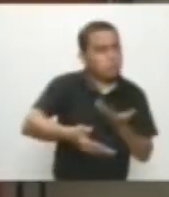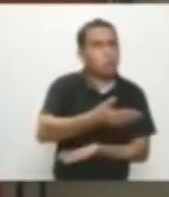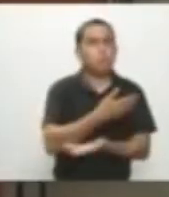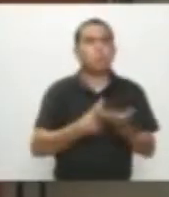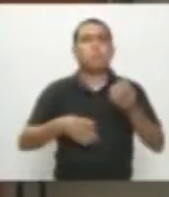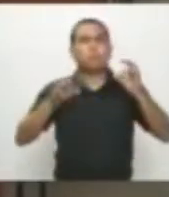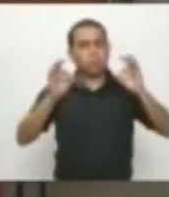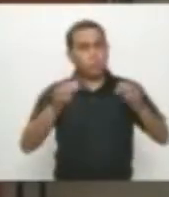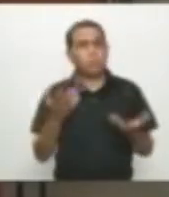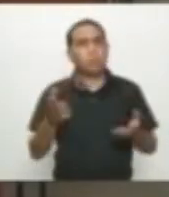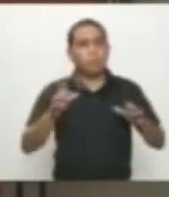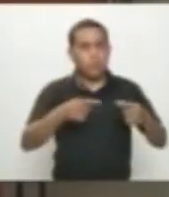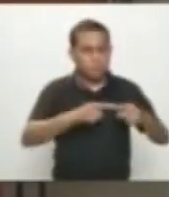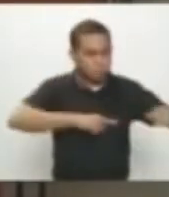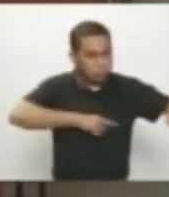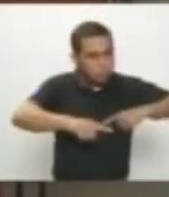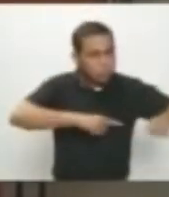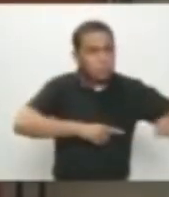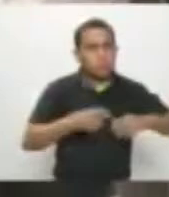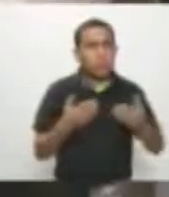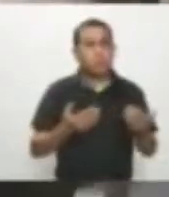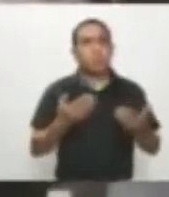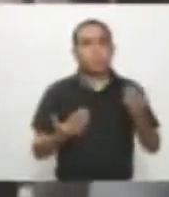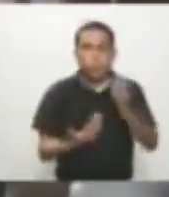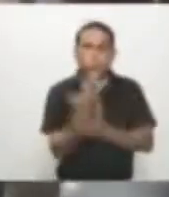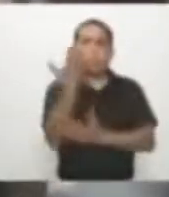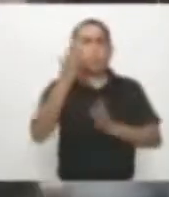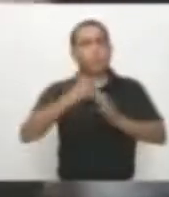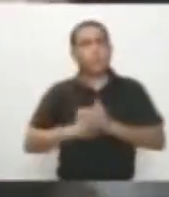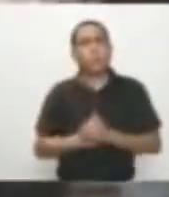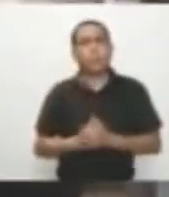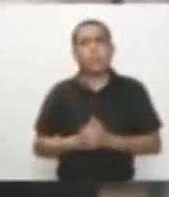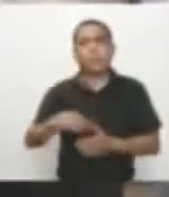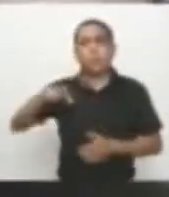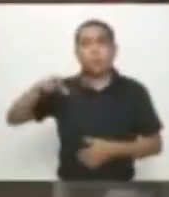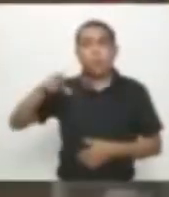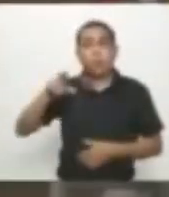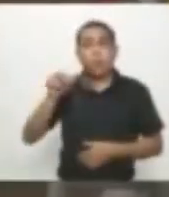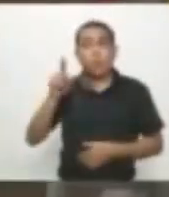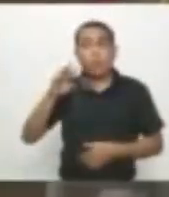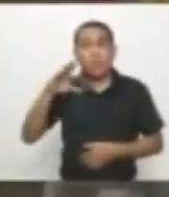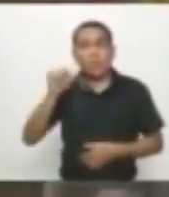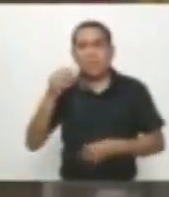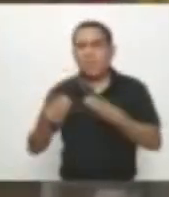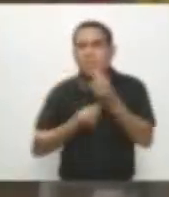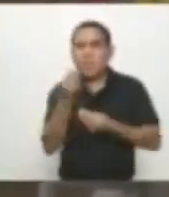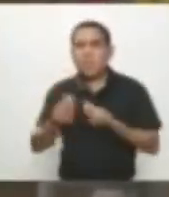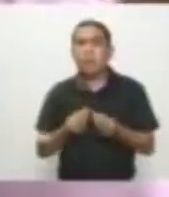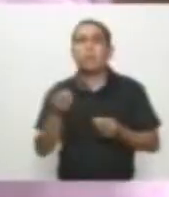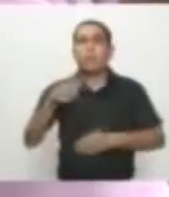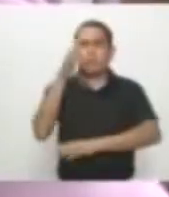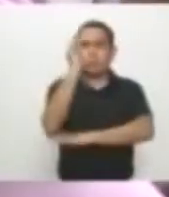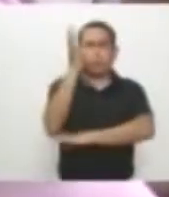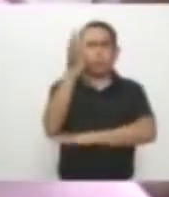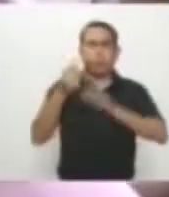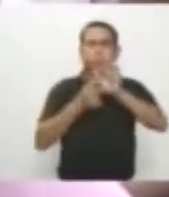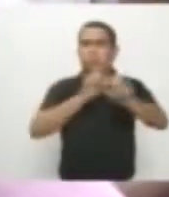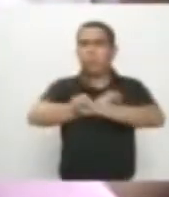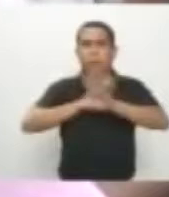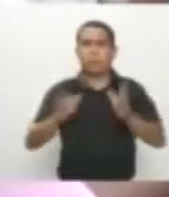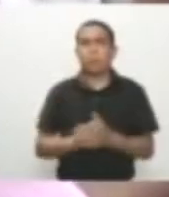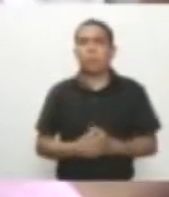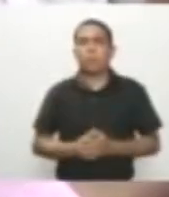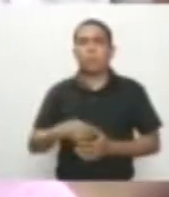estructuras administrativas modernas. Prasca llegó con planteamientos concretos al auditorio. Montaremos